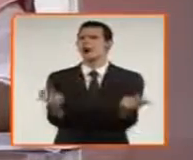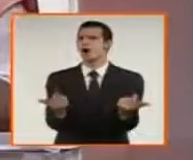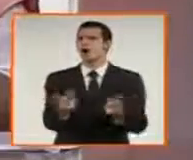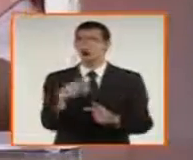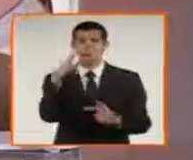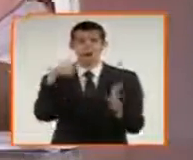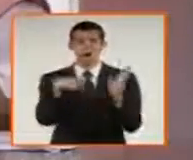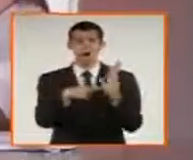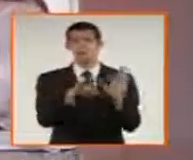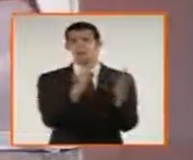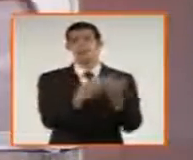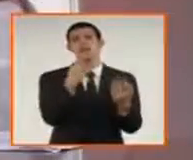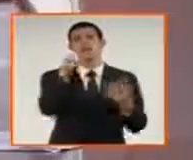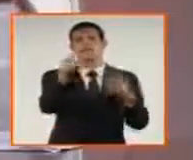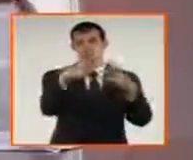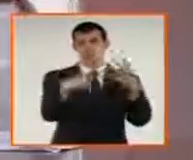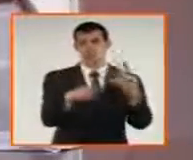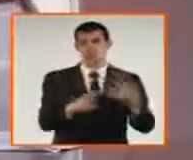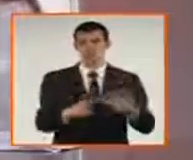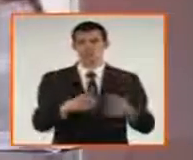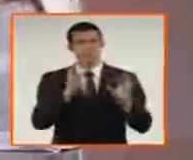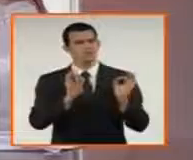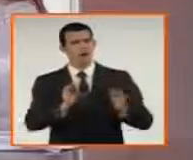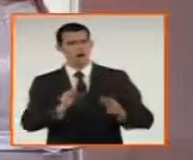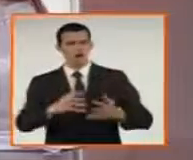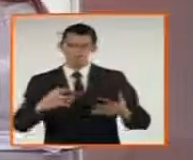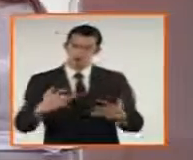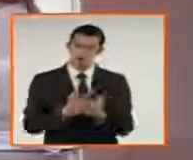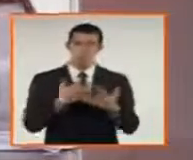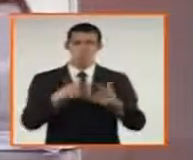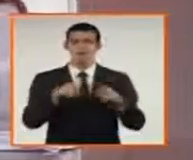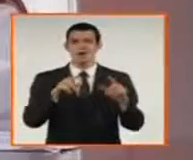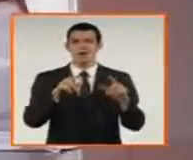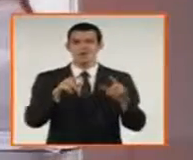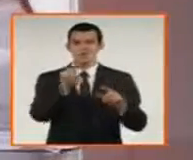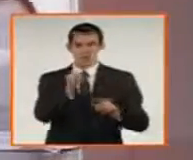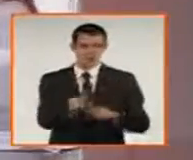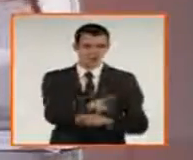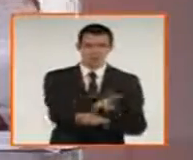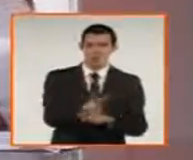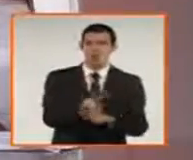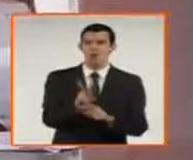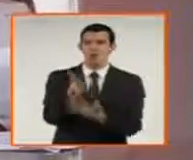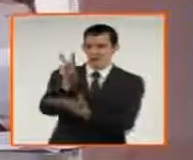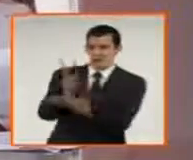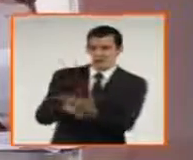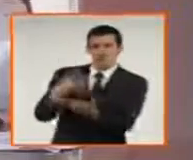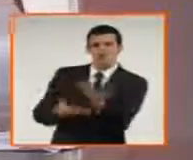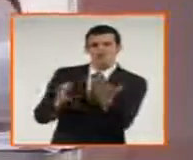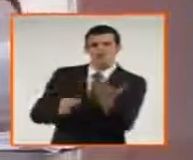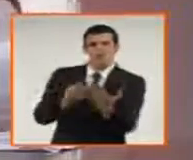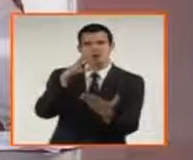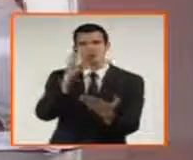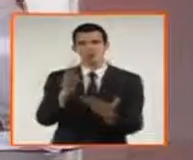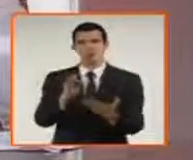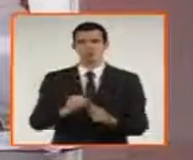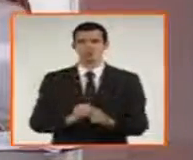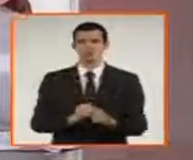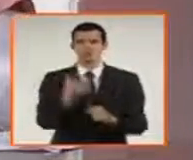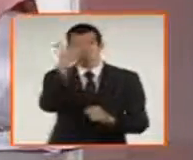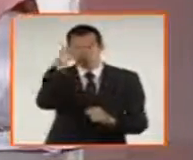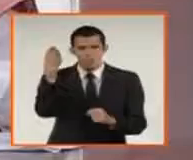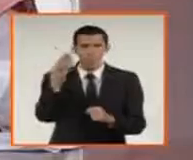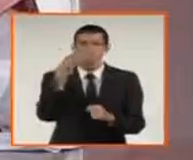otros y es importante que lo lean, es decir, que no nadie se los cuente, que ellos sean los protagonistas de sus propios